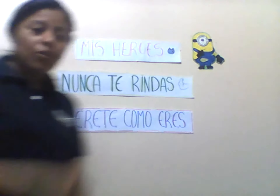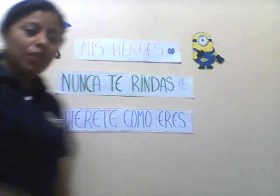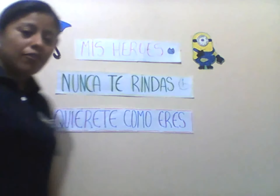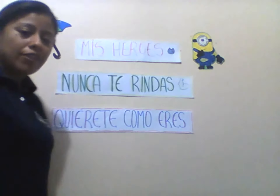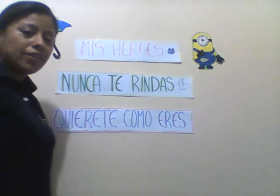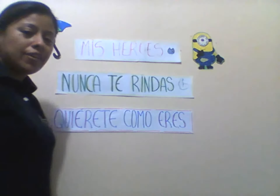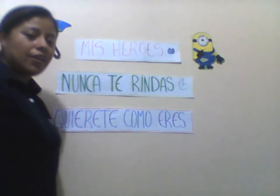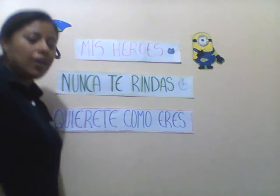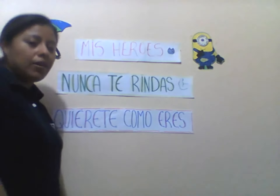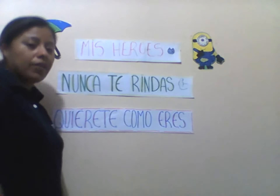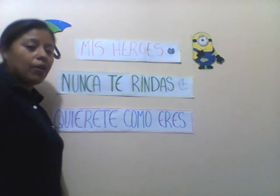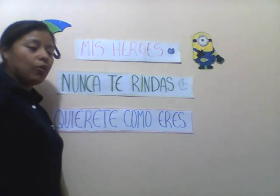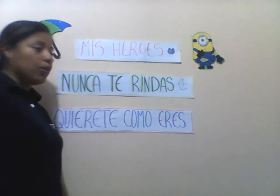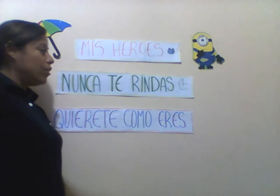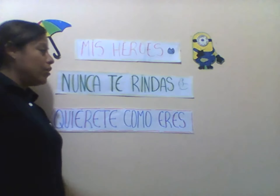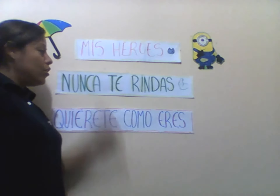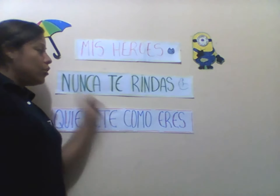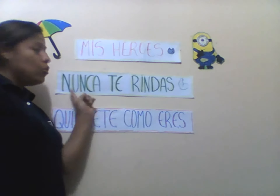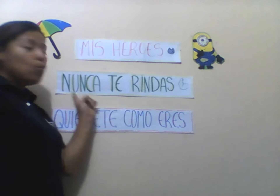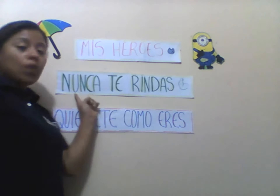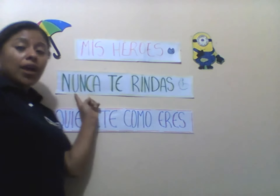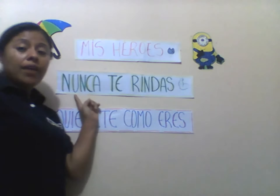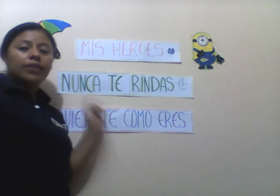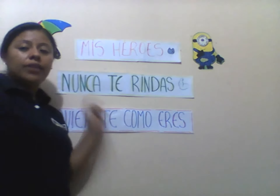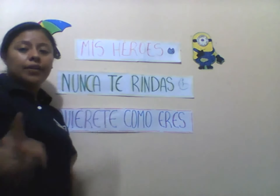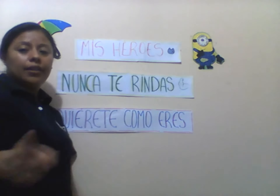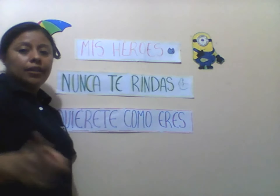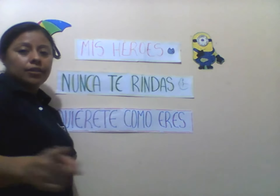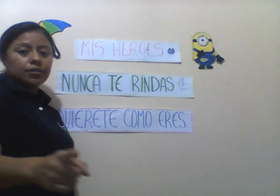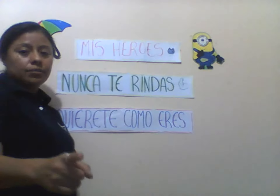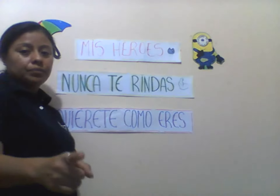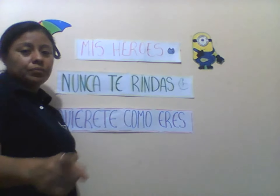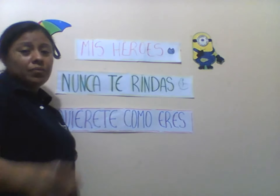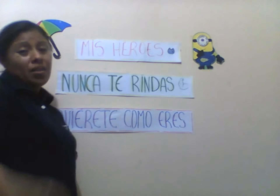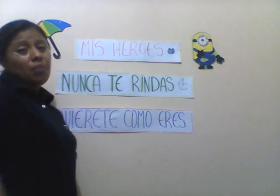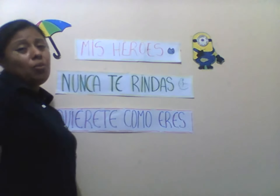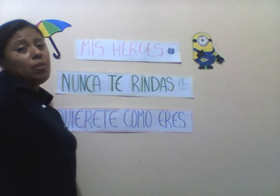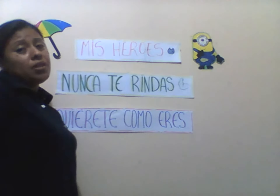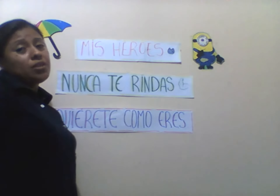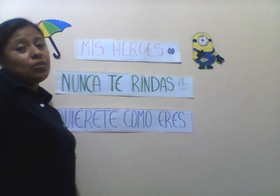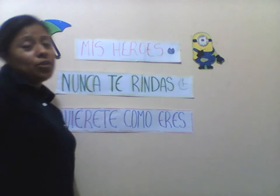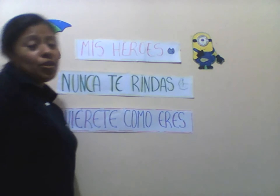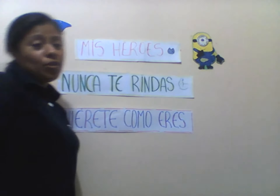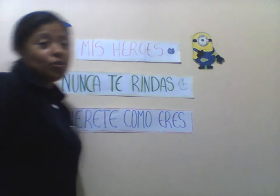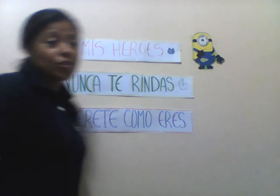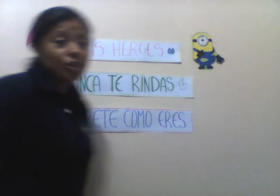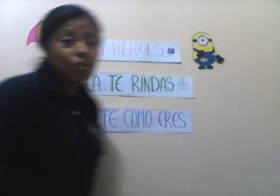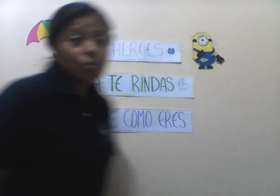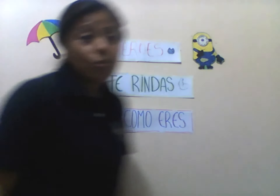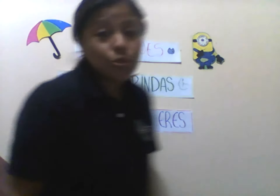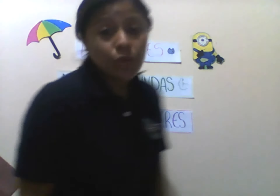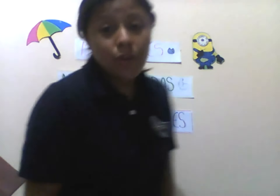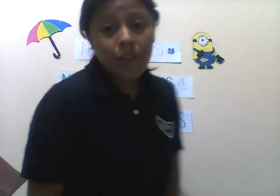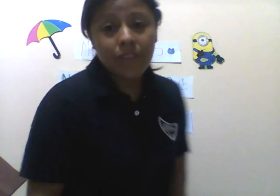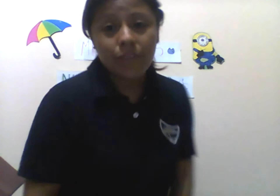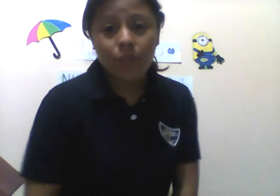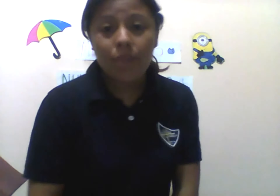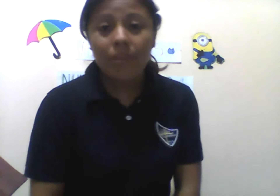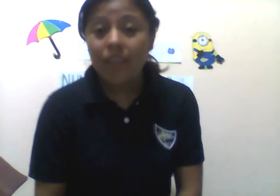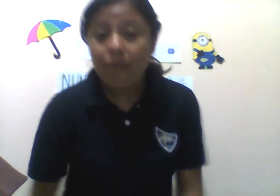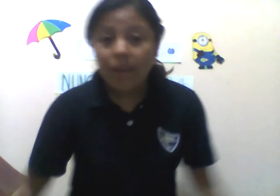vamos a quedar con la frase del día de hoy. Nunca te rindas. Muy bien, chicos. Los extraño mucho.